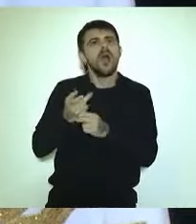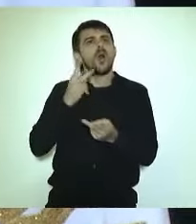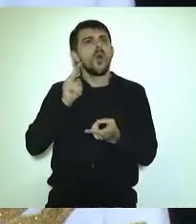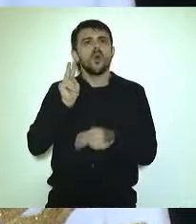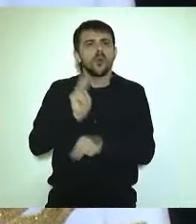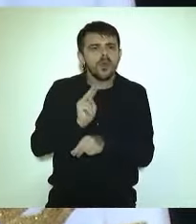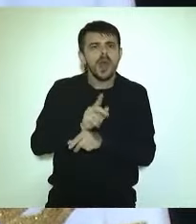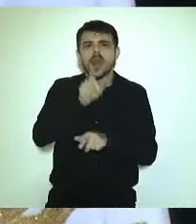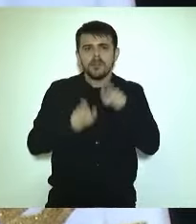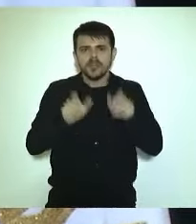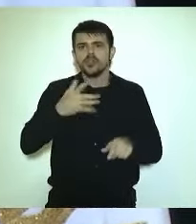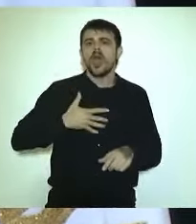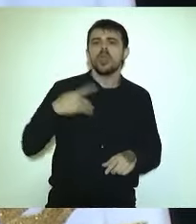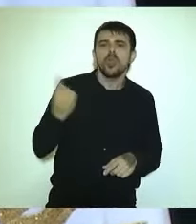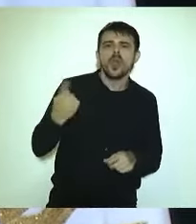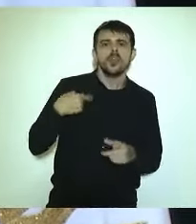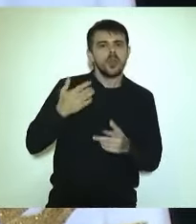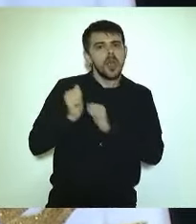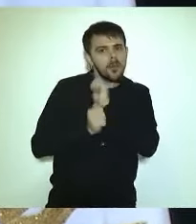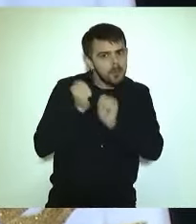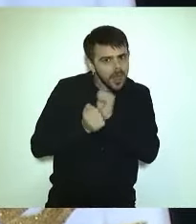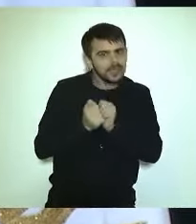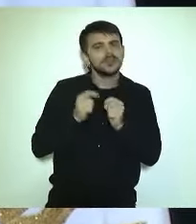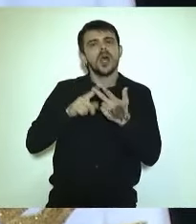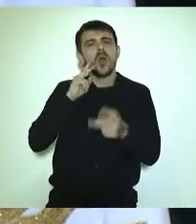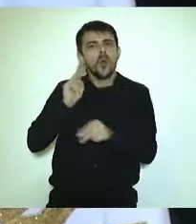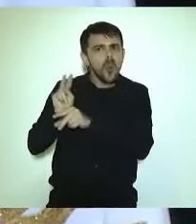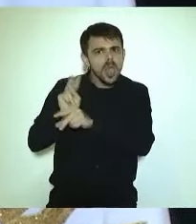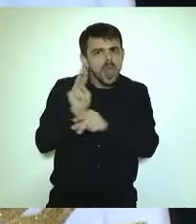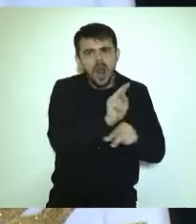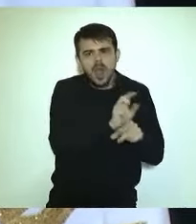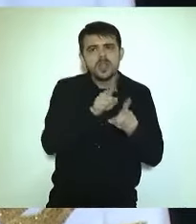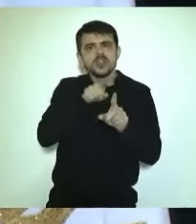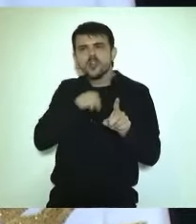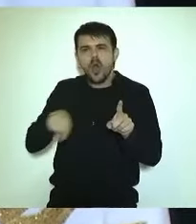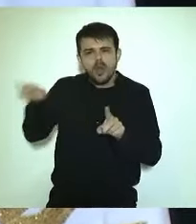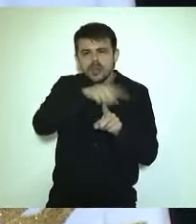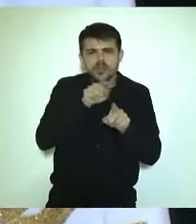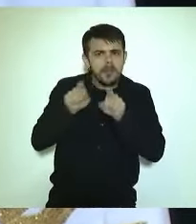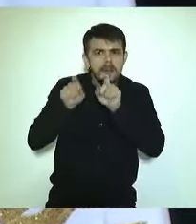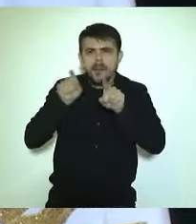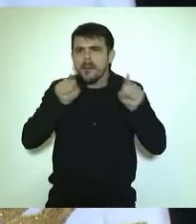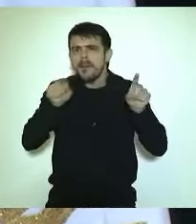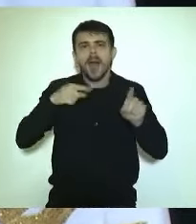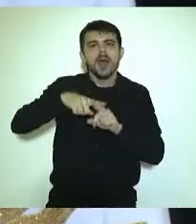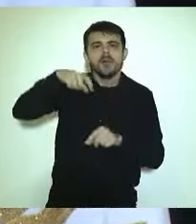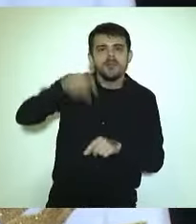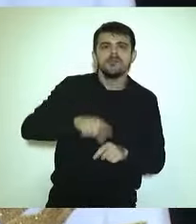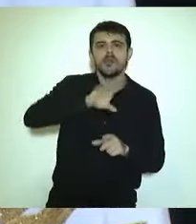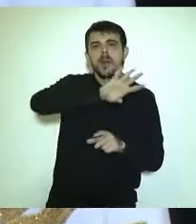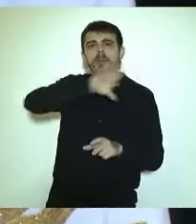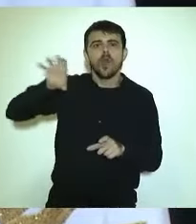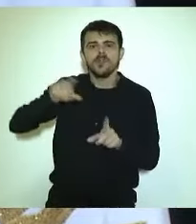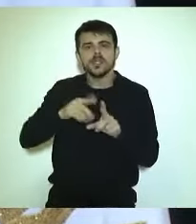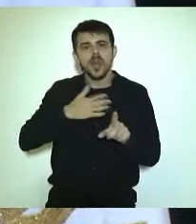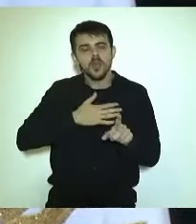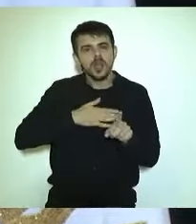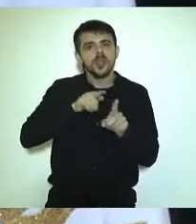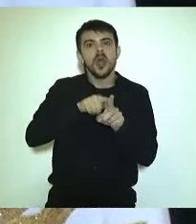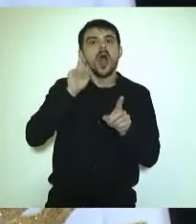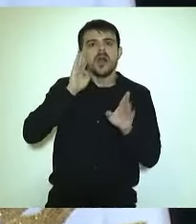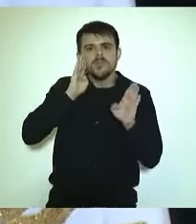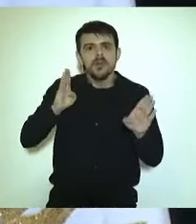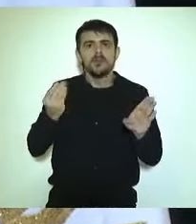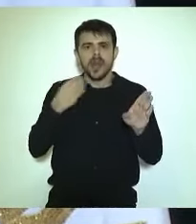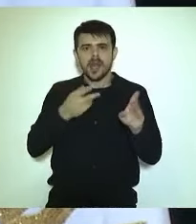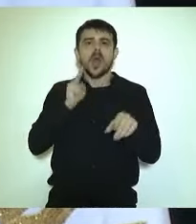gente también es cuidar a nuestra producción y es por eso que me parece importante ratificar el compromiso de Por